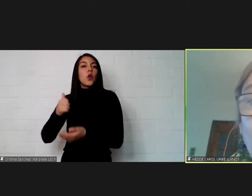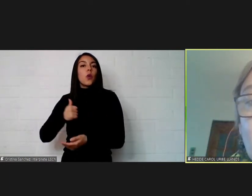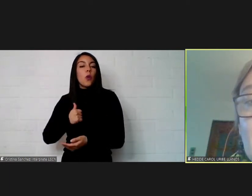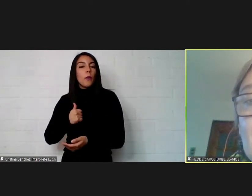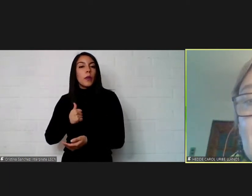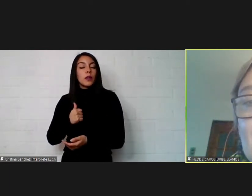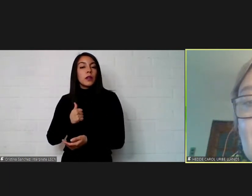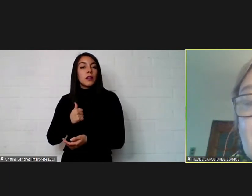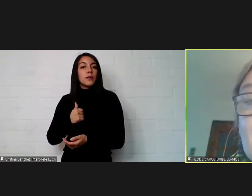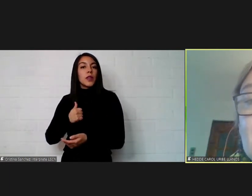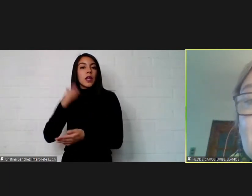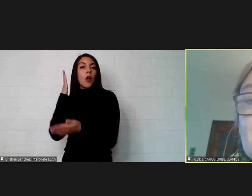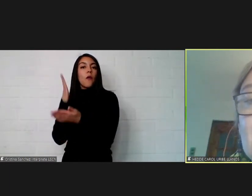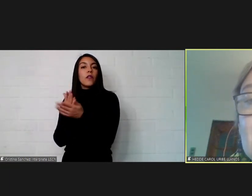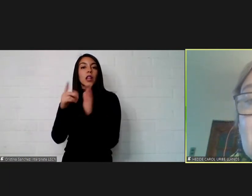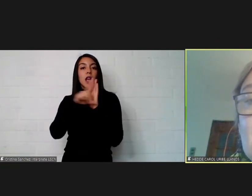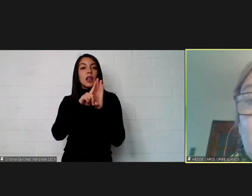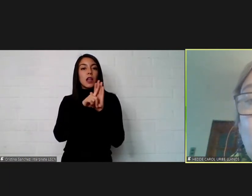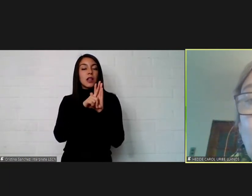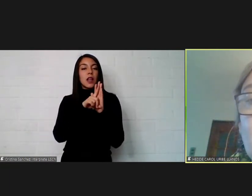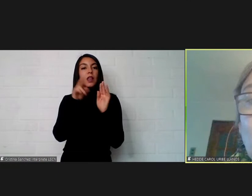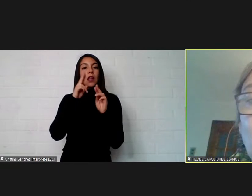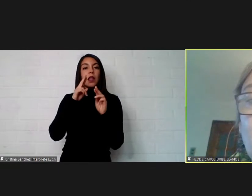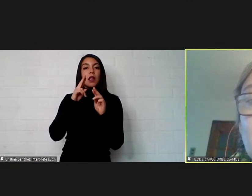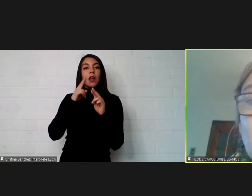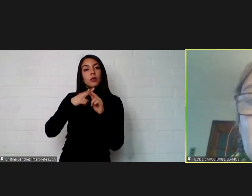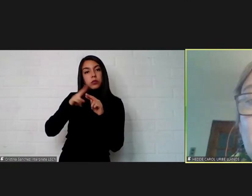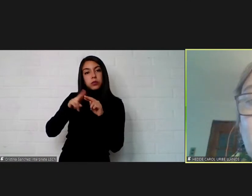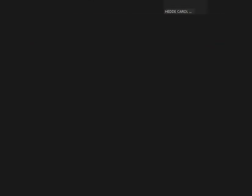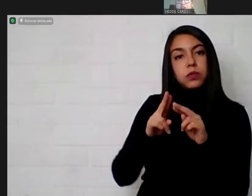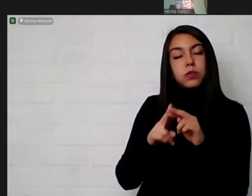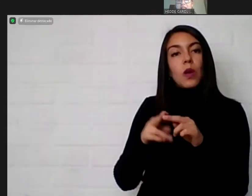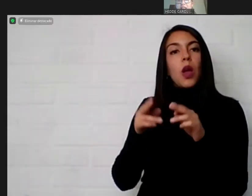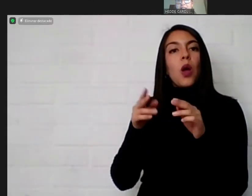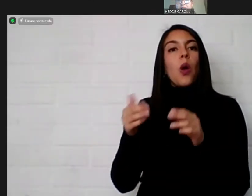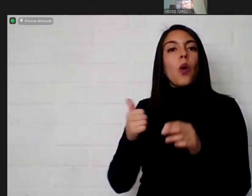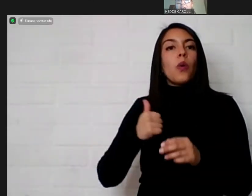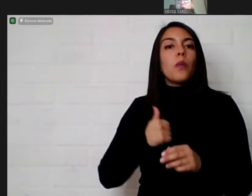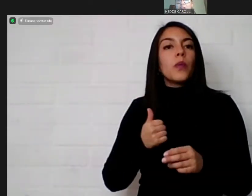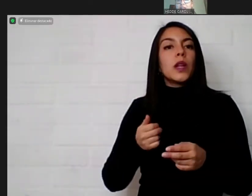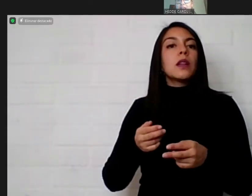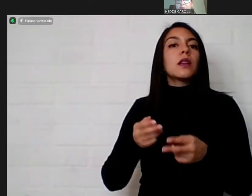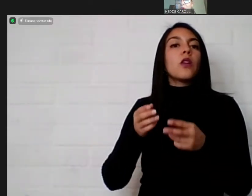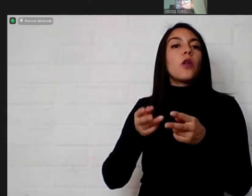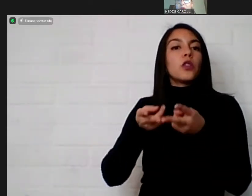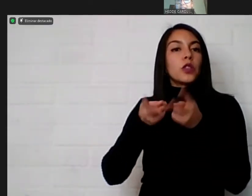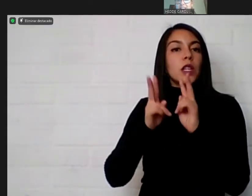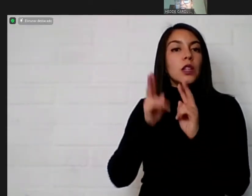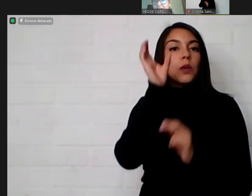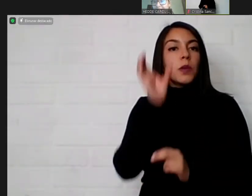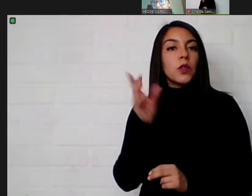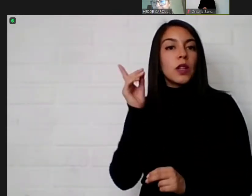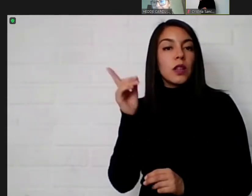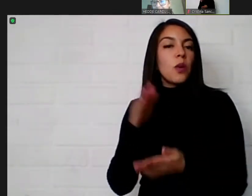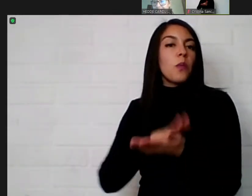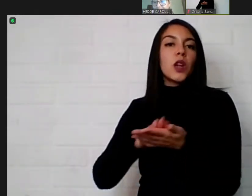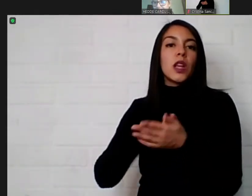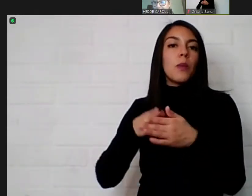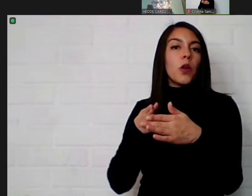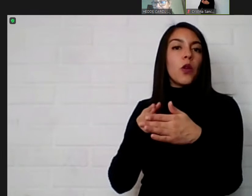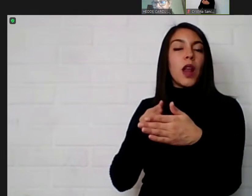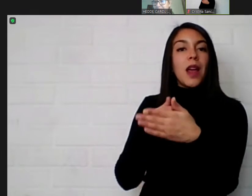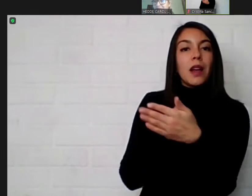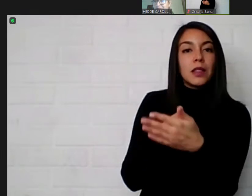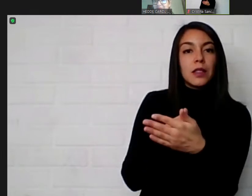lo obligan las leyes que están realizadas para cumplir con los derechos de las personas con discapacidad por ejemplo la accesibilidad universal